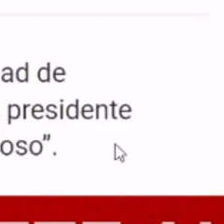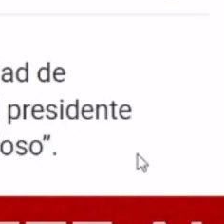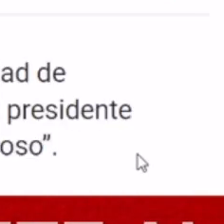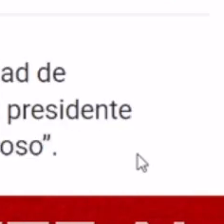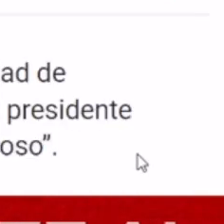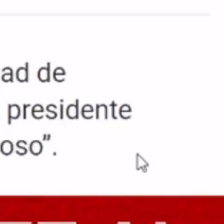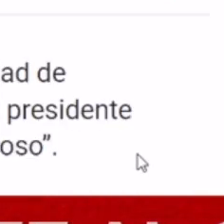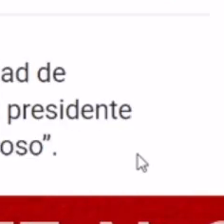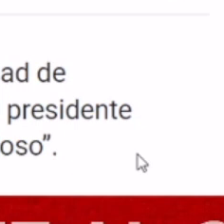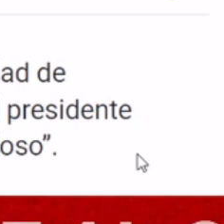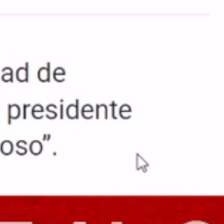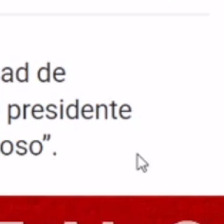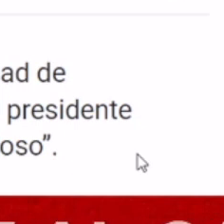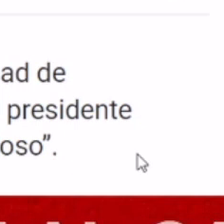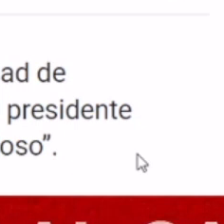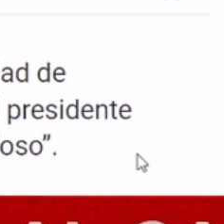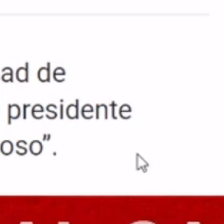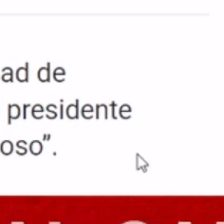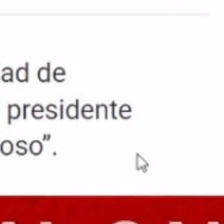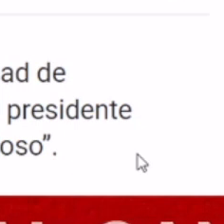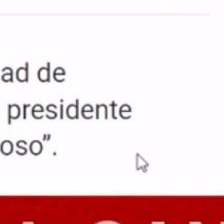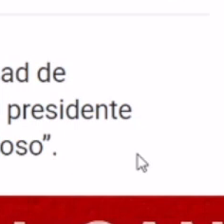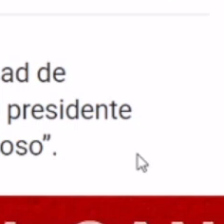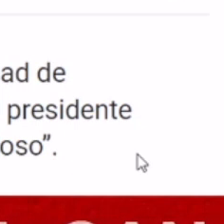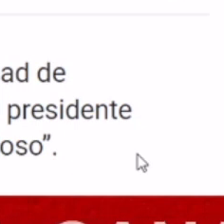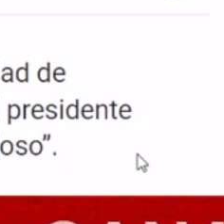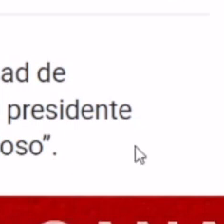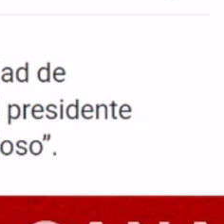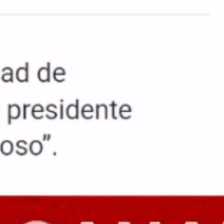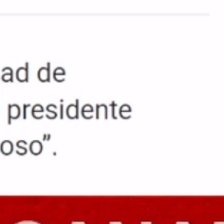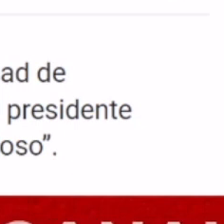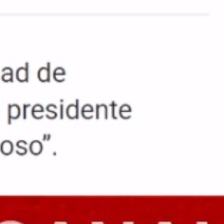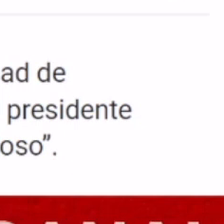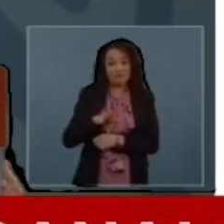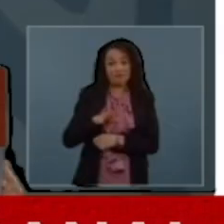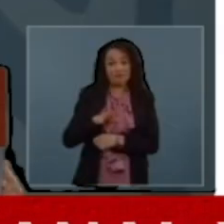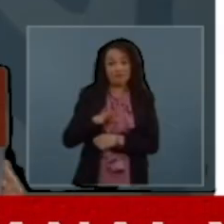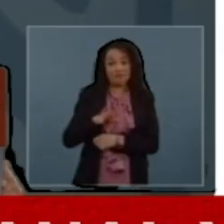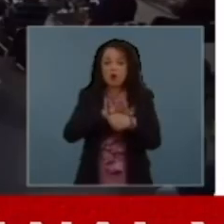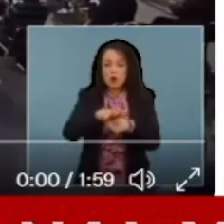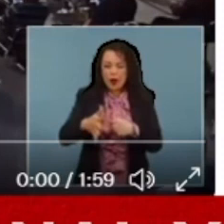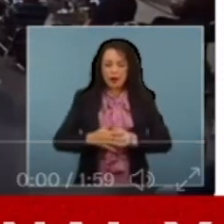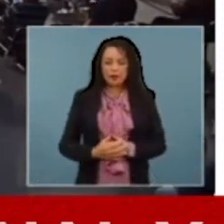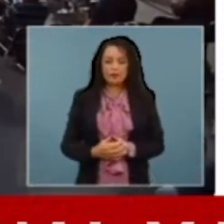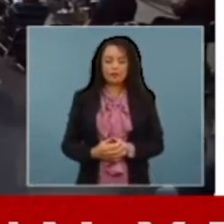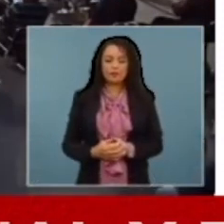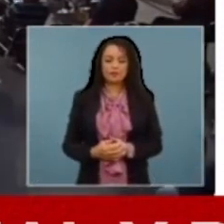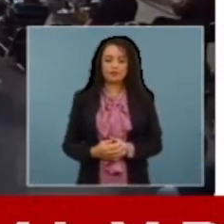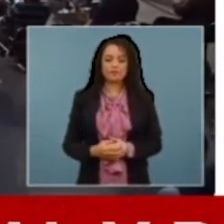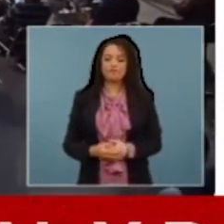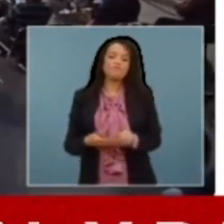sí se equivocó. AMLO condena boda de lujo de Santiago Nieto, es un asunto escandaloso, en efecto, vamos a escuchar. Bueno, pues